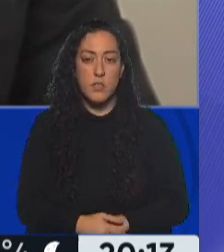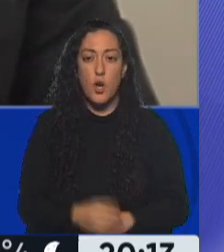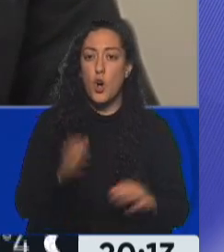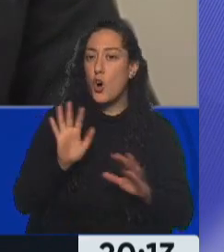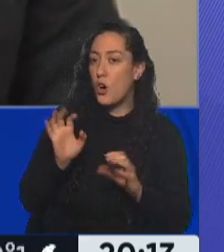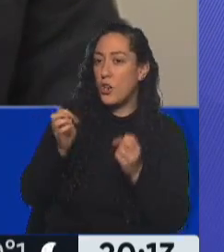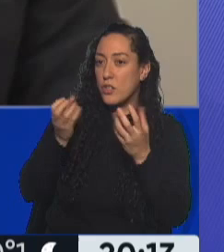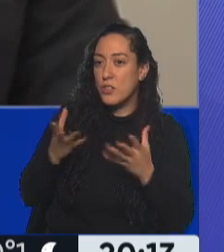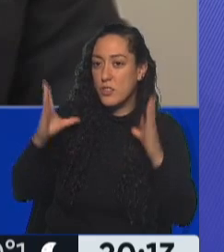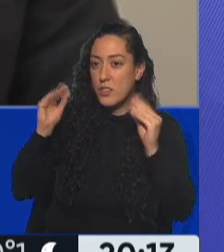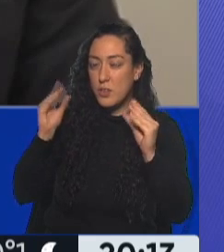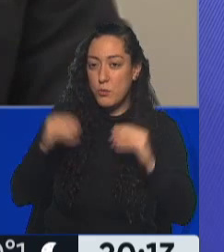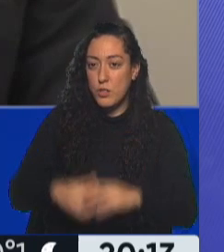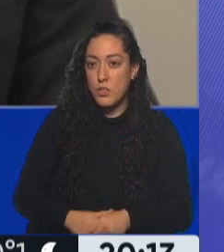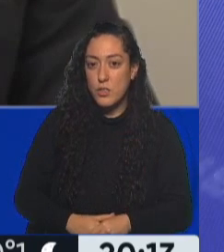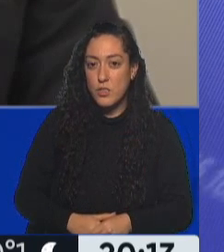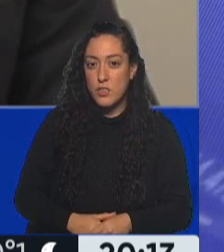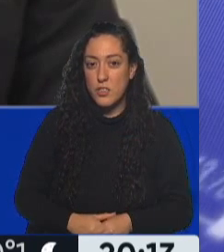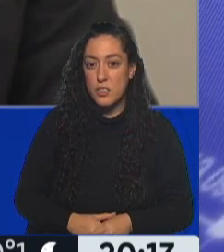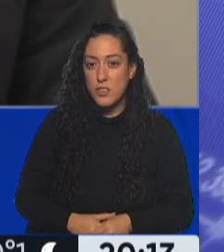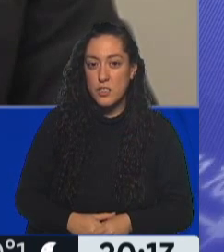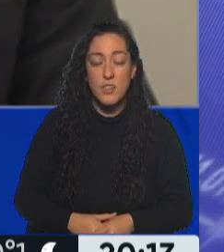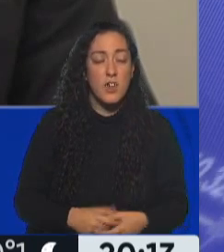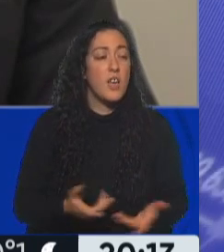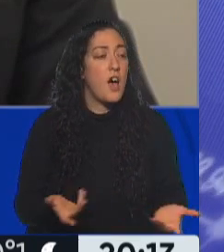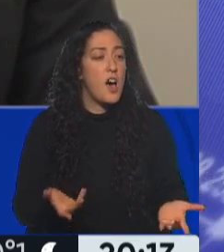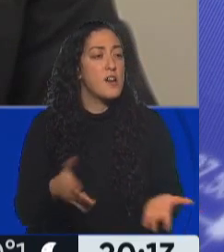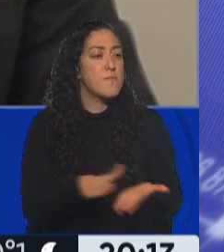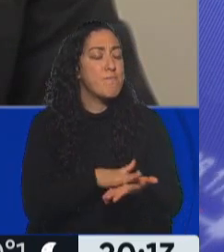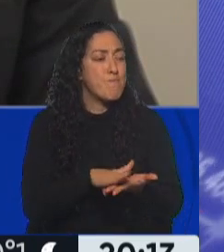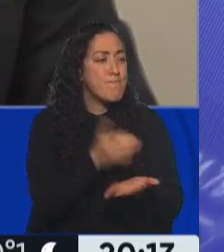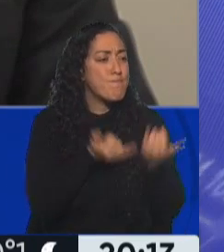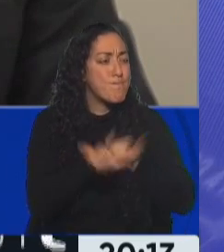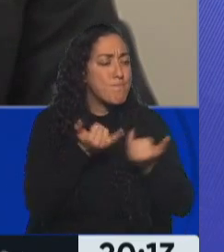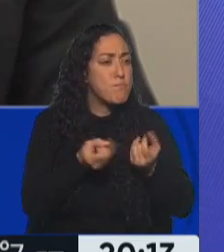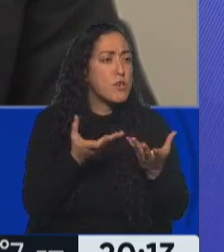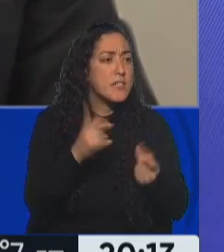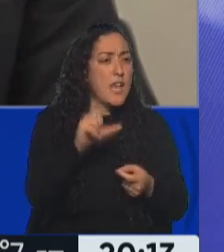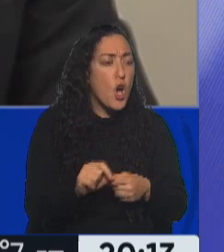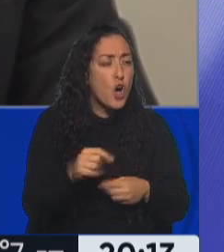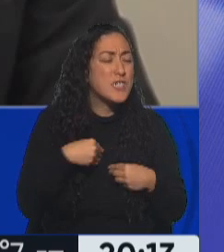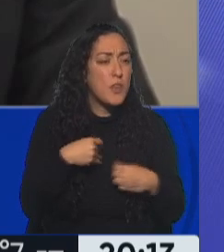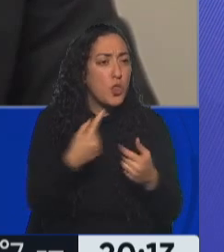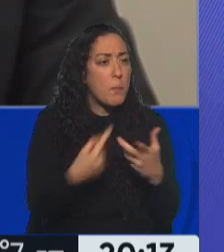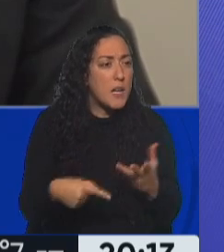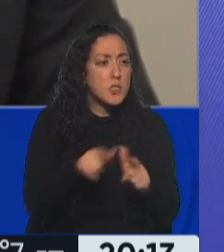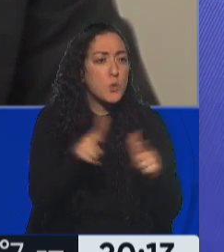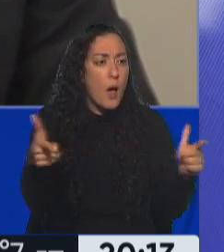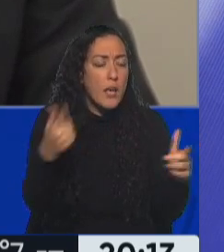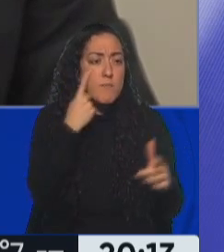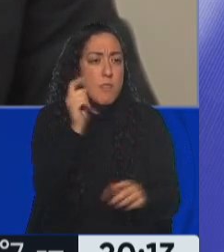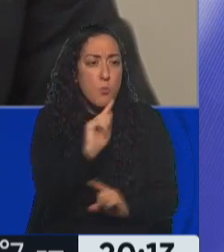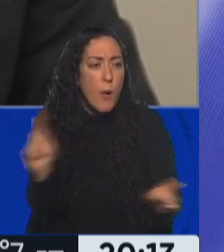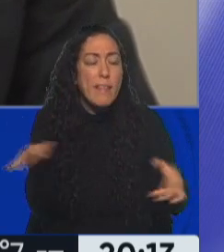están ustedes? Bien, bueno, cuéntenos, ¿qué es lo básico que hay que saber? Porque sabemos que es un asesino silencioso, que normalmente no nos damos cuenta, que no nos enteramos